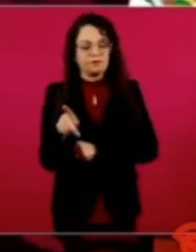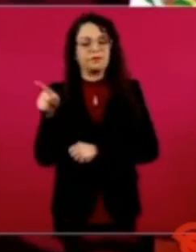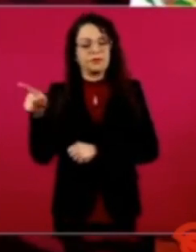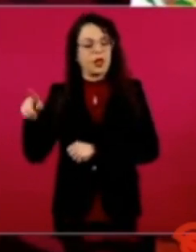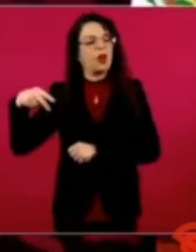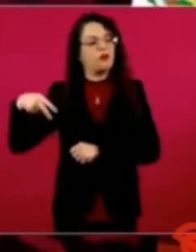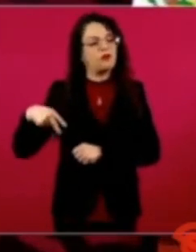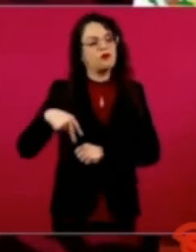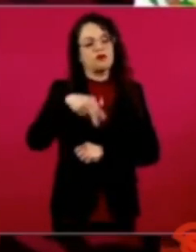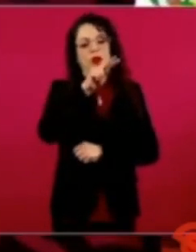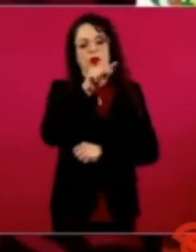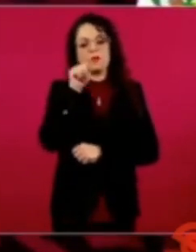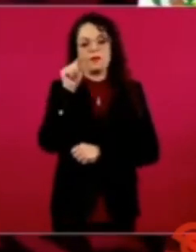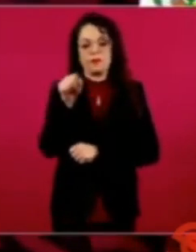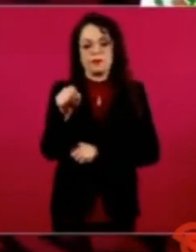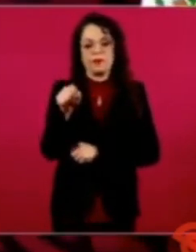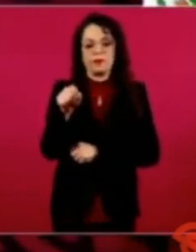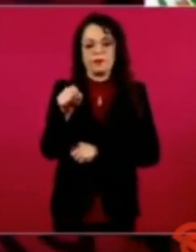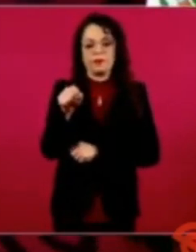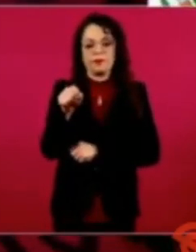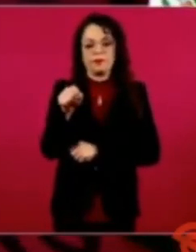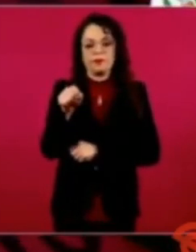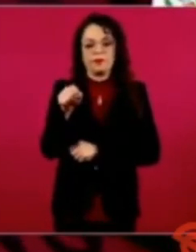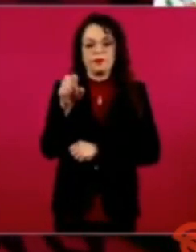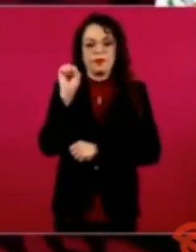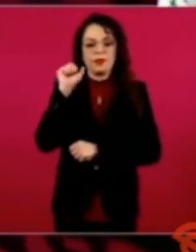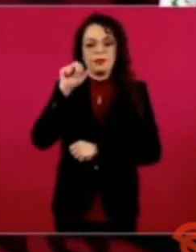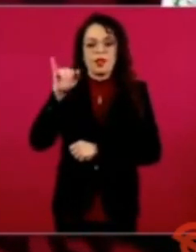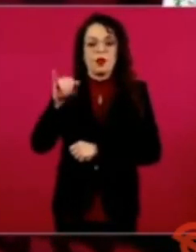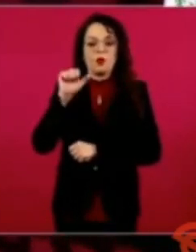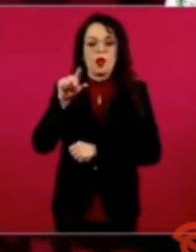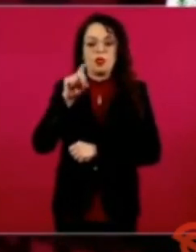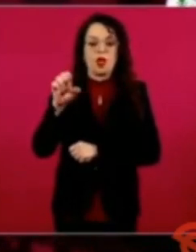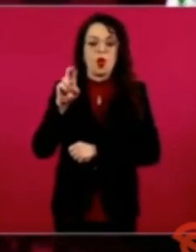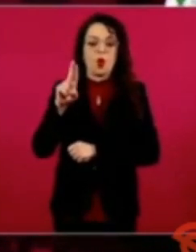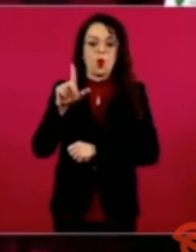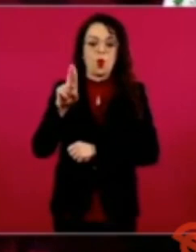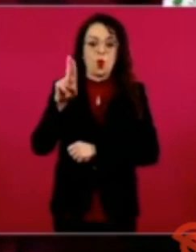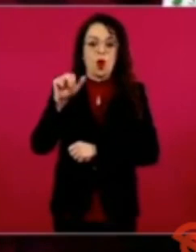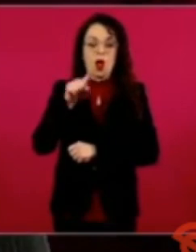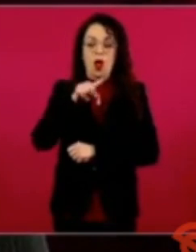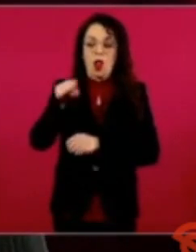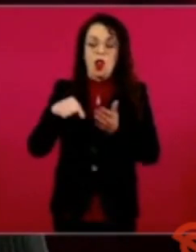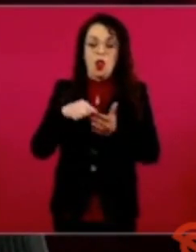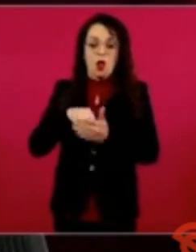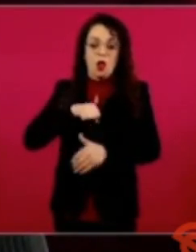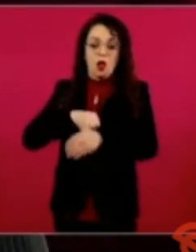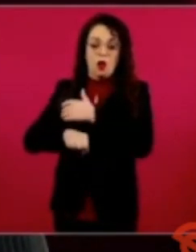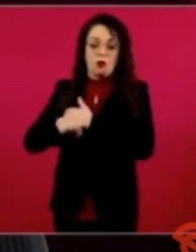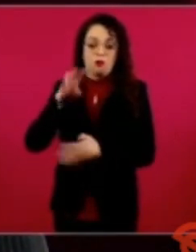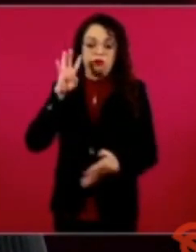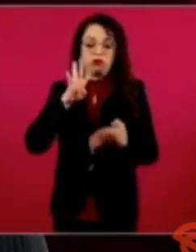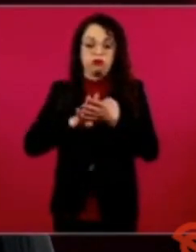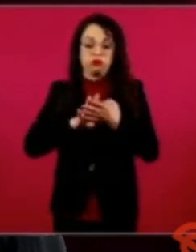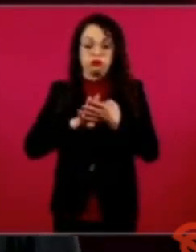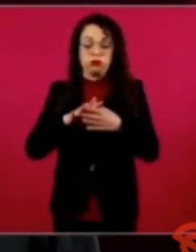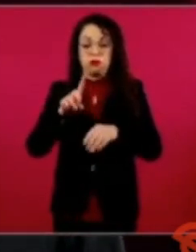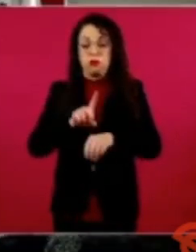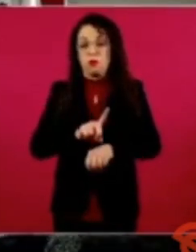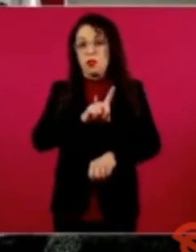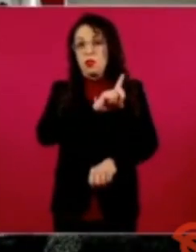a Vaca Calderón y a Diegues. Entonces estuvieron ahí en San Juan de Ulúa desde